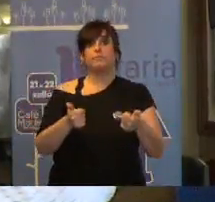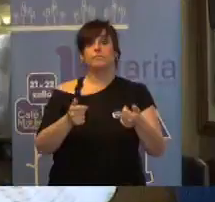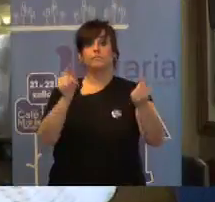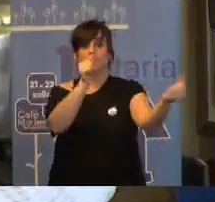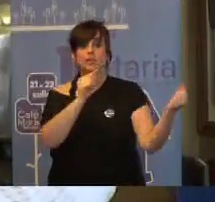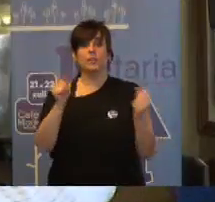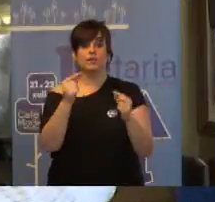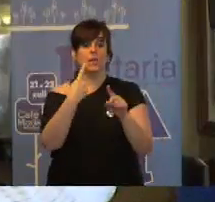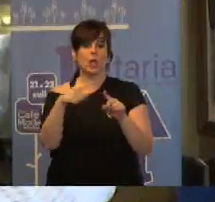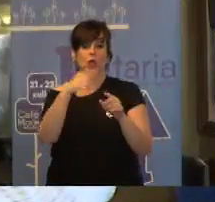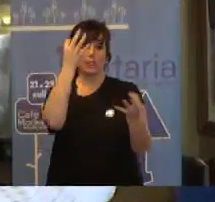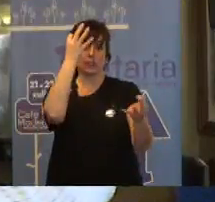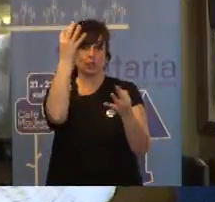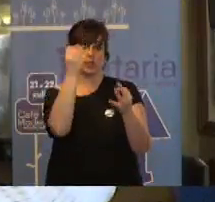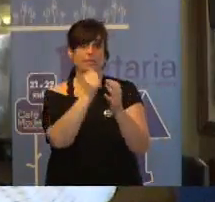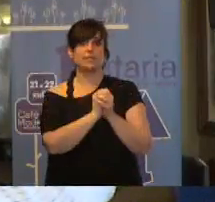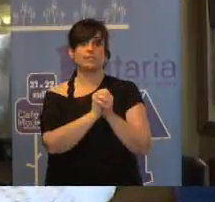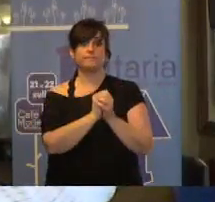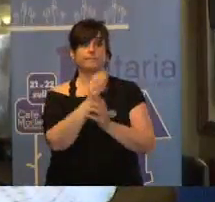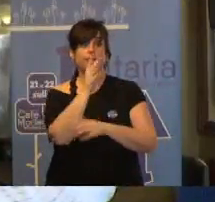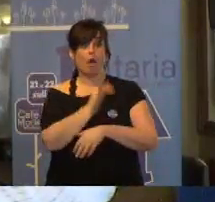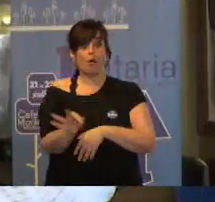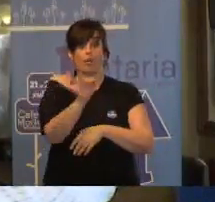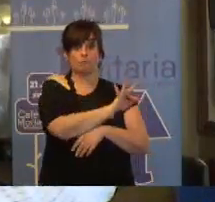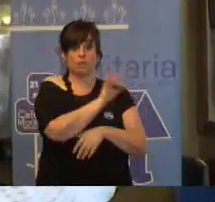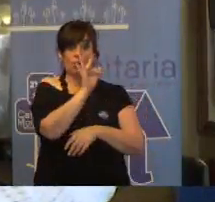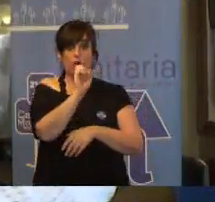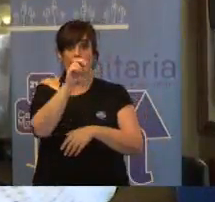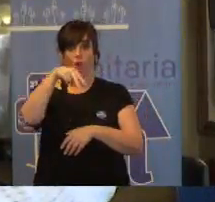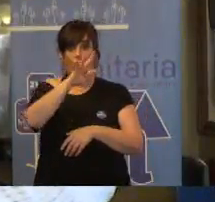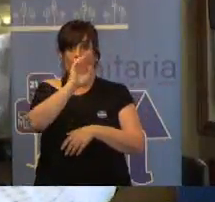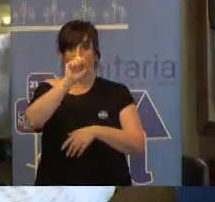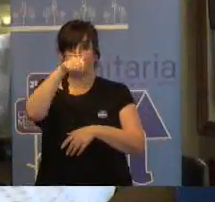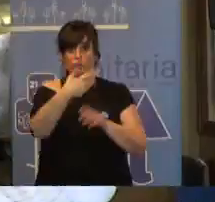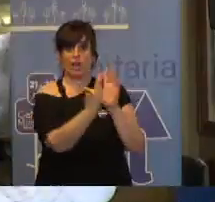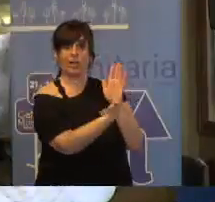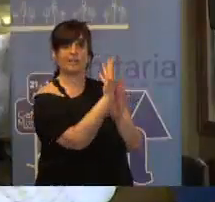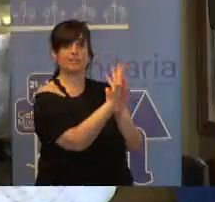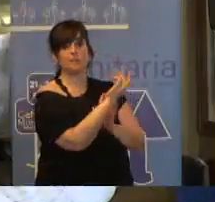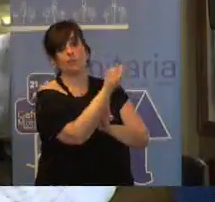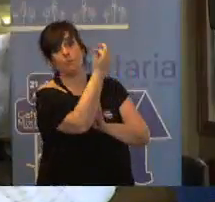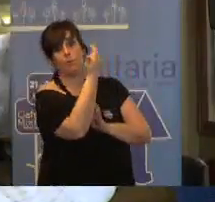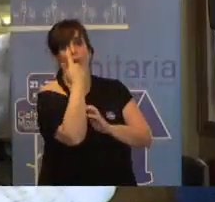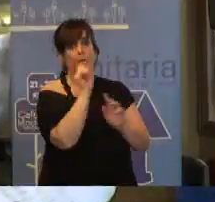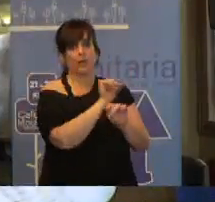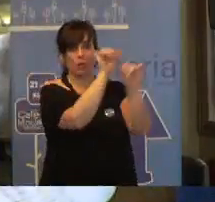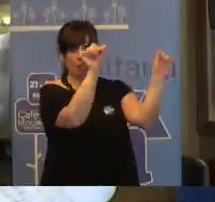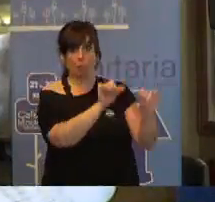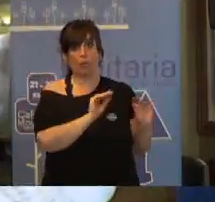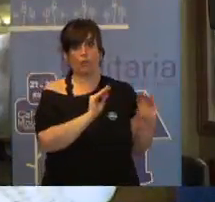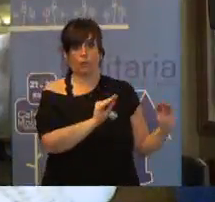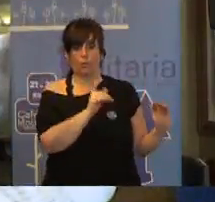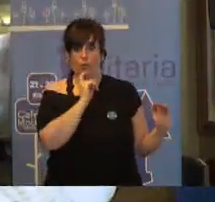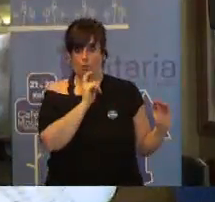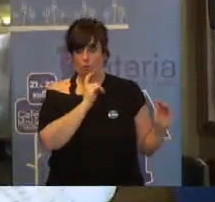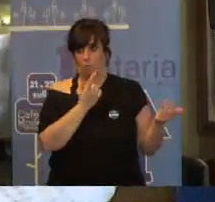cousas concretas, agora Manolo Fontán nos vai a explicar un pouco cal é un modelo que podemos seguir, sobre o que